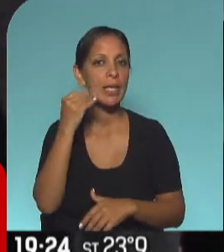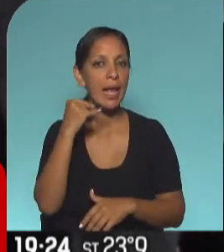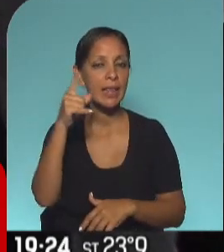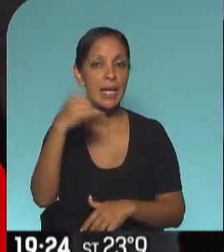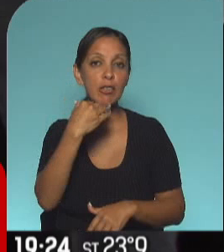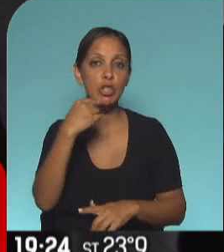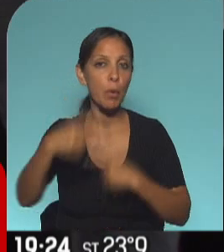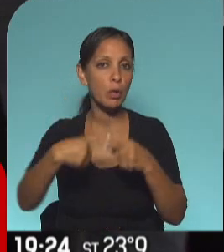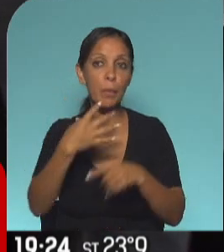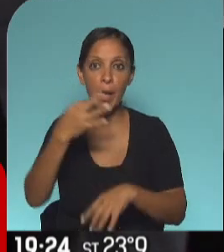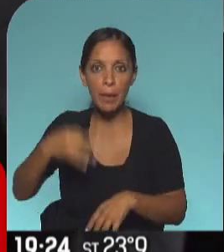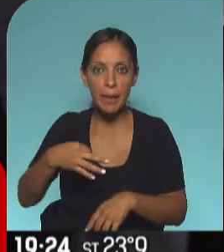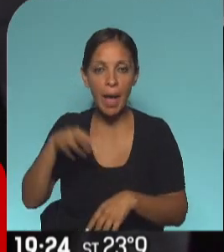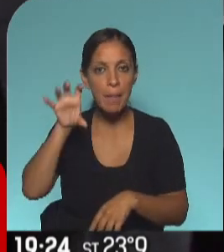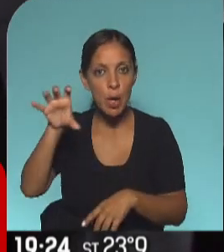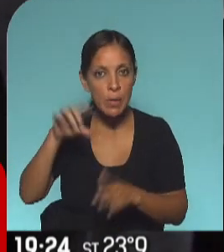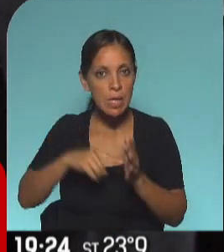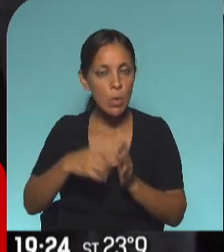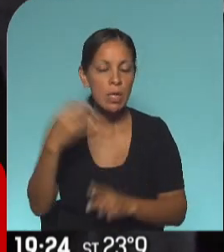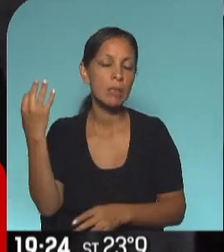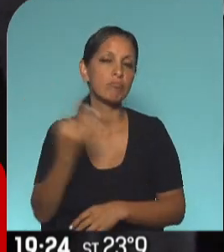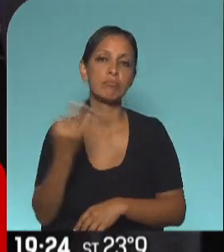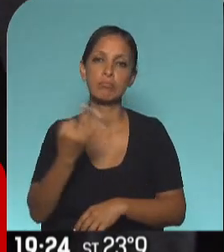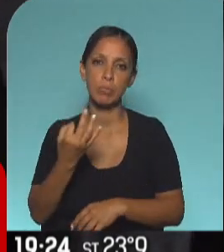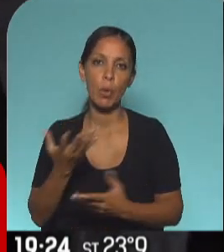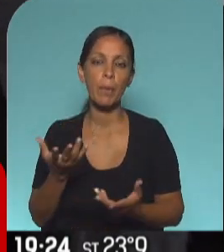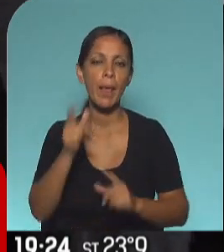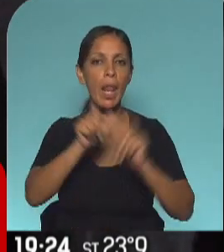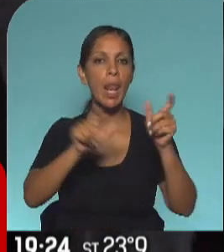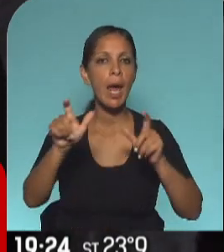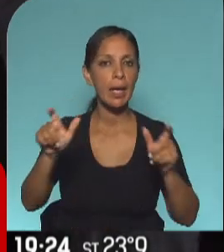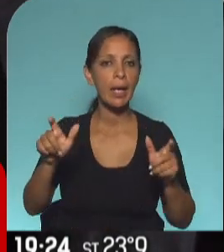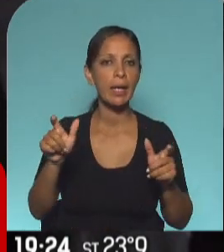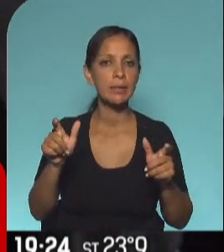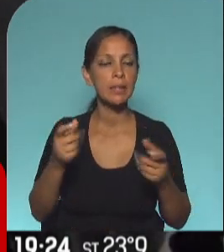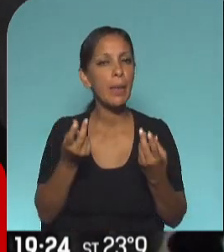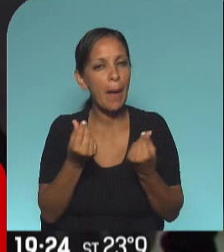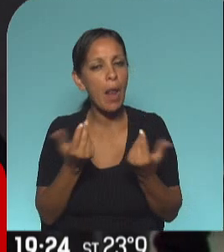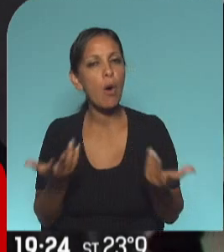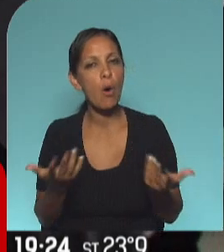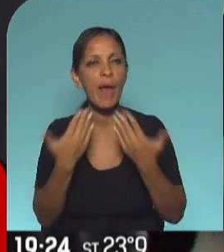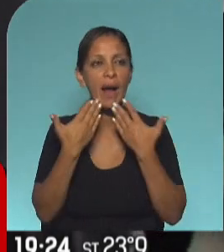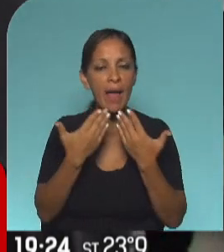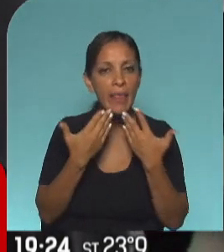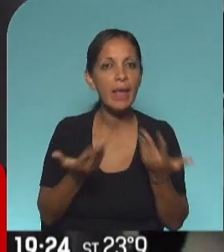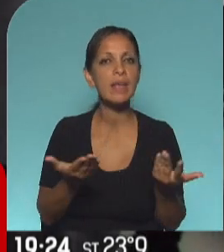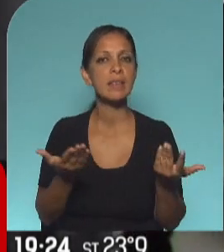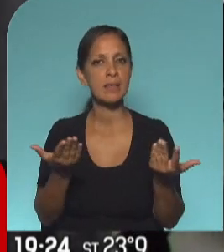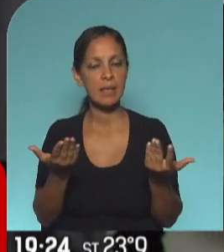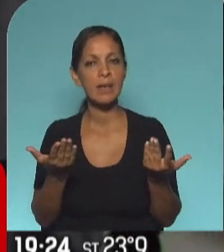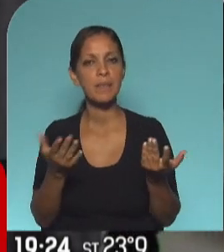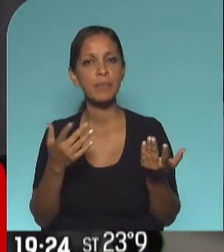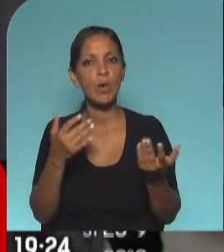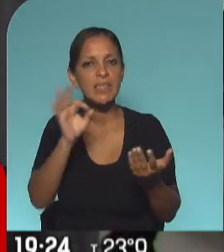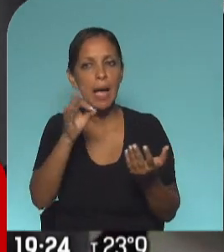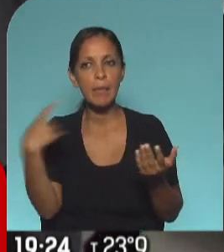continuó, pero lo nuestro realmente está funcionando maravillosamente bien, y la gente lo valora, lo agradece, porque lo estamos